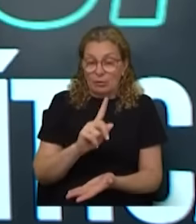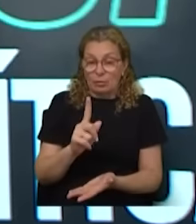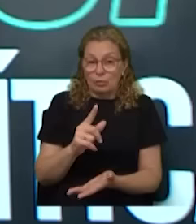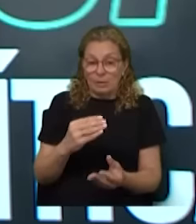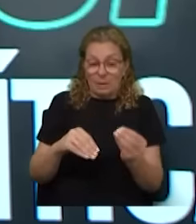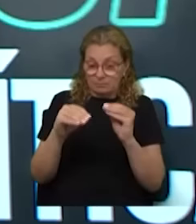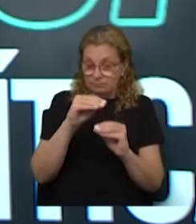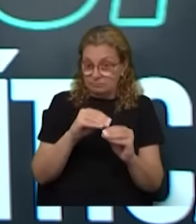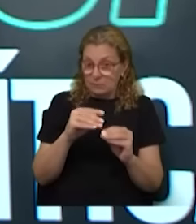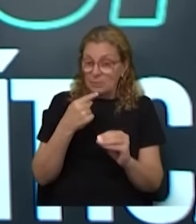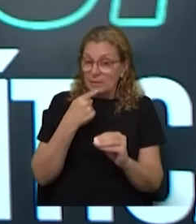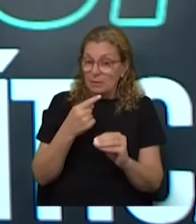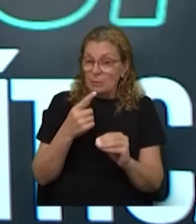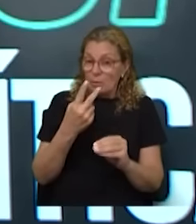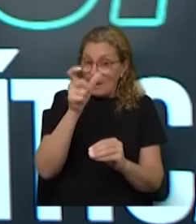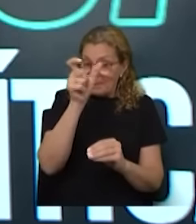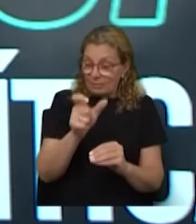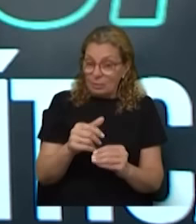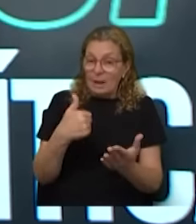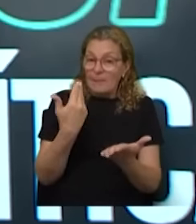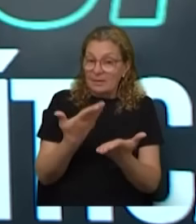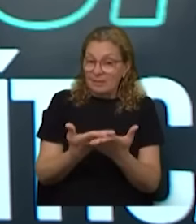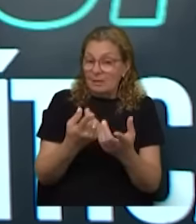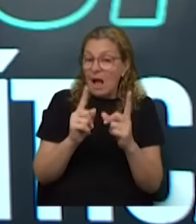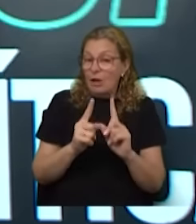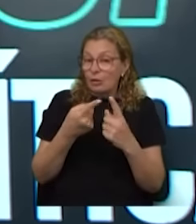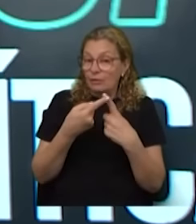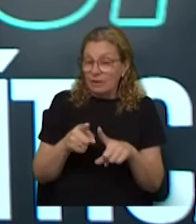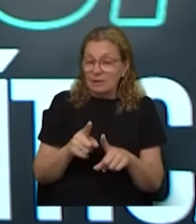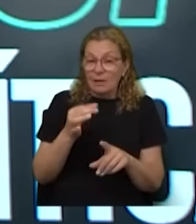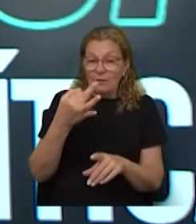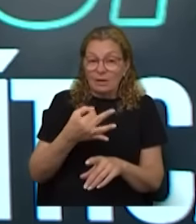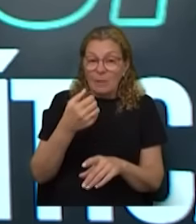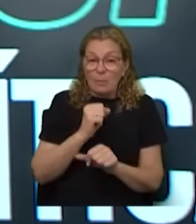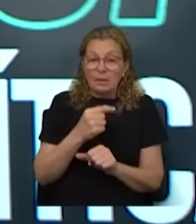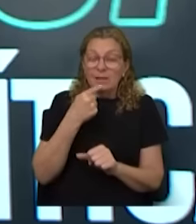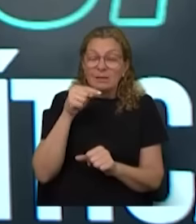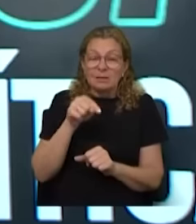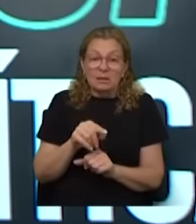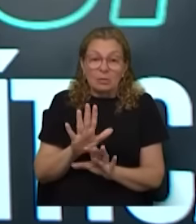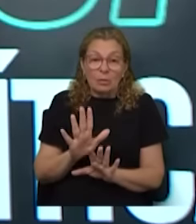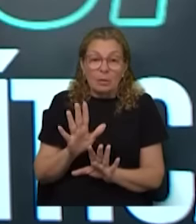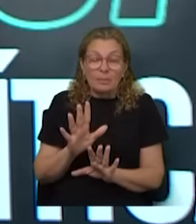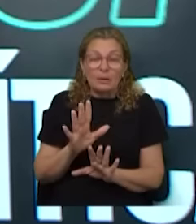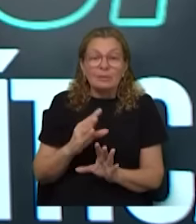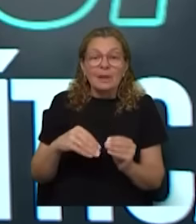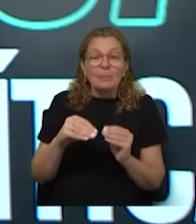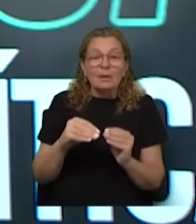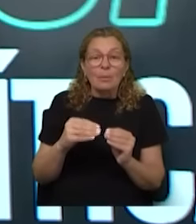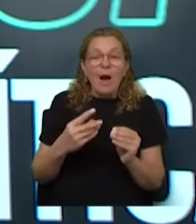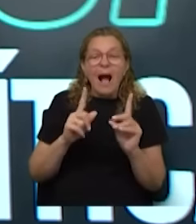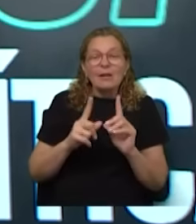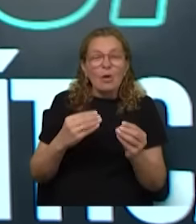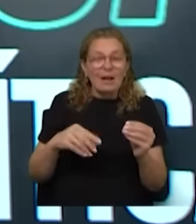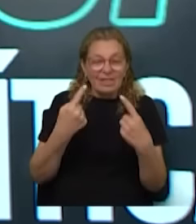construida o estaba construida una imagen y se presenta una distinta que realmente pueda transmitir de ese lado pero sobre todo es un insumo más que